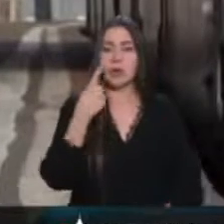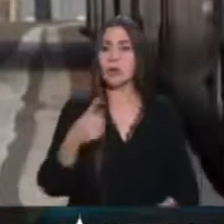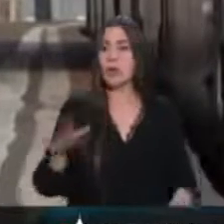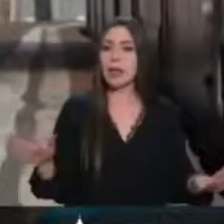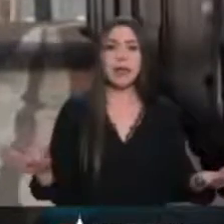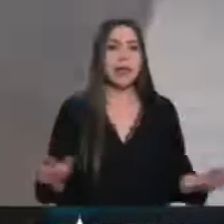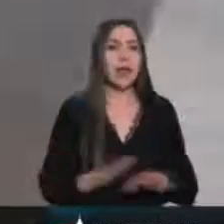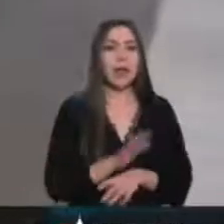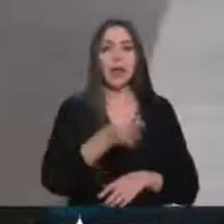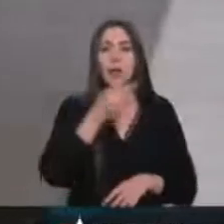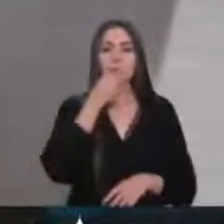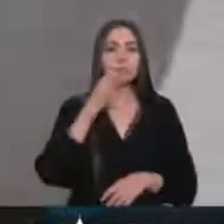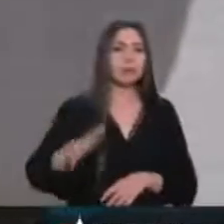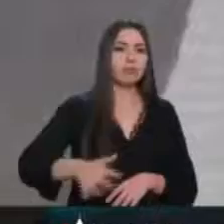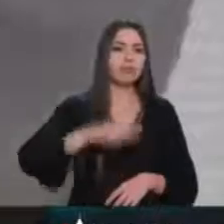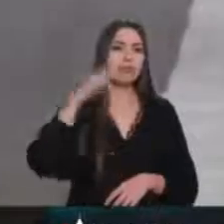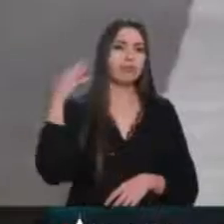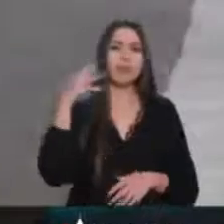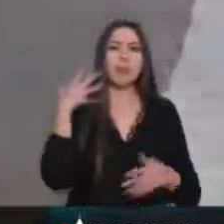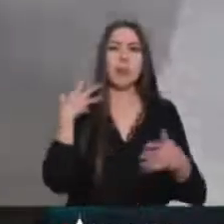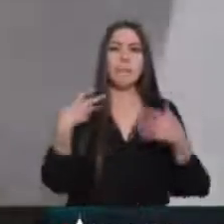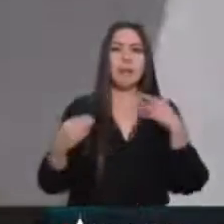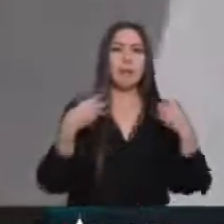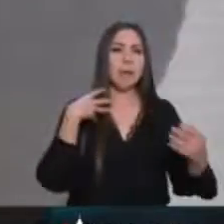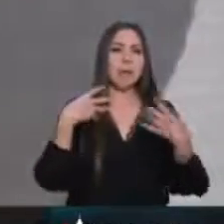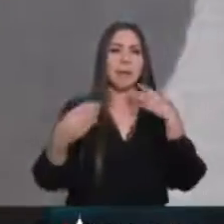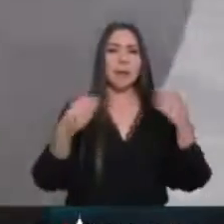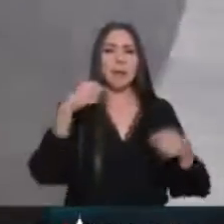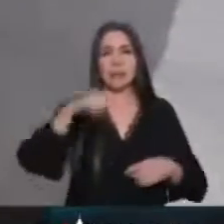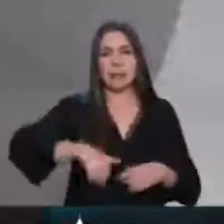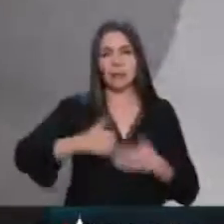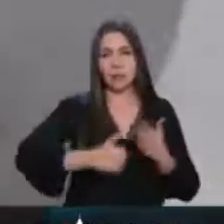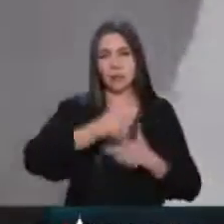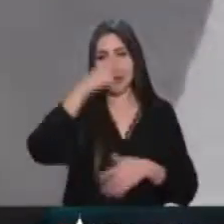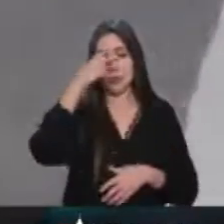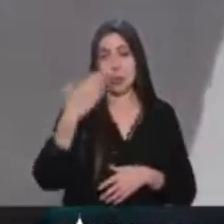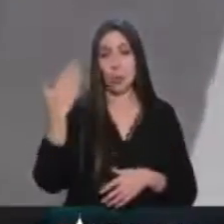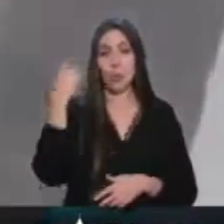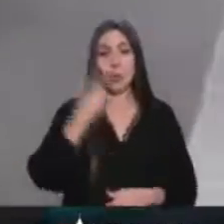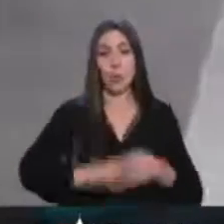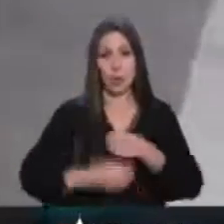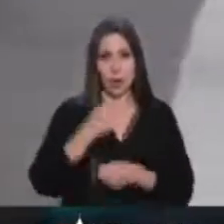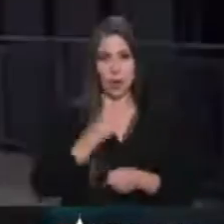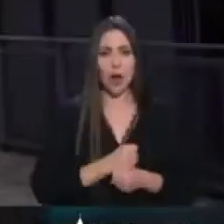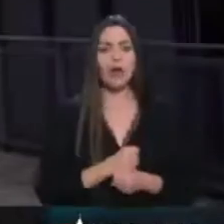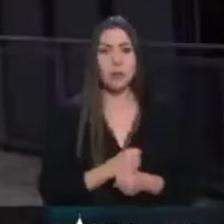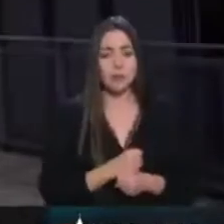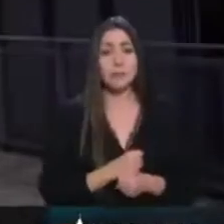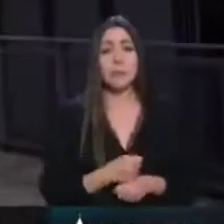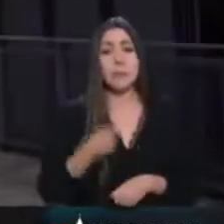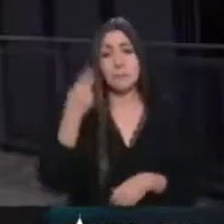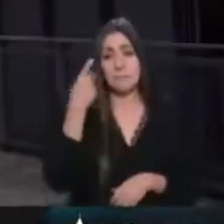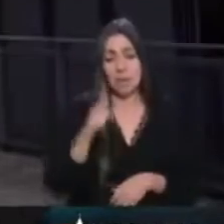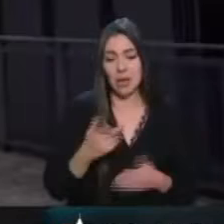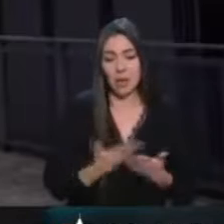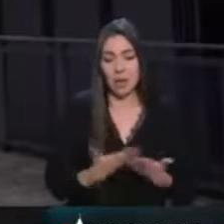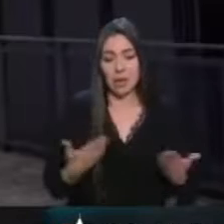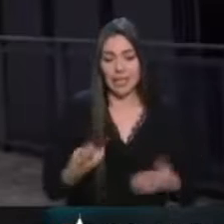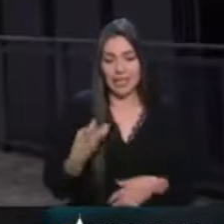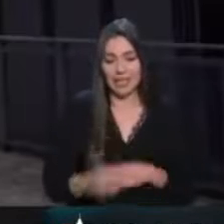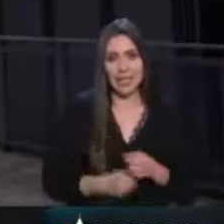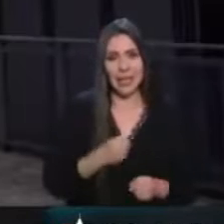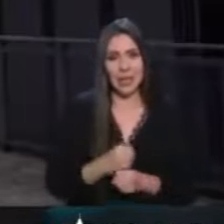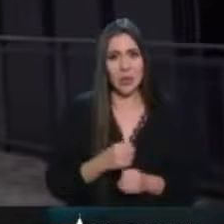sustantivo de la velocidad de transmisión del virus en nuestra ciudad. Y afortunadamente lo que ha pasado en este último año nos tiene una